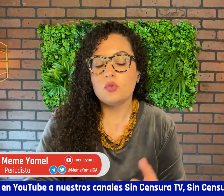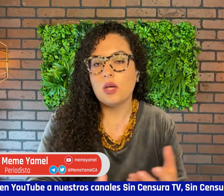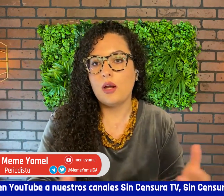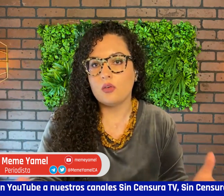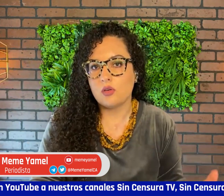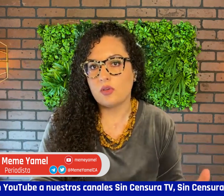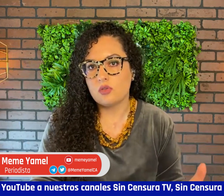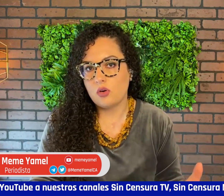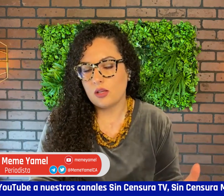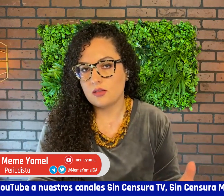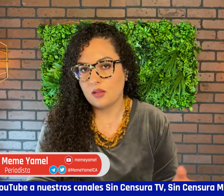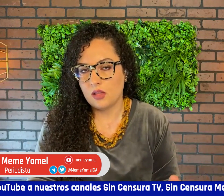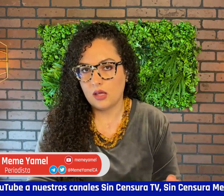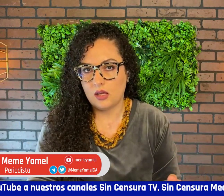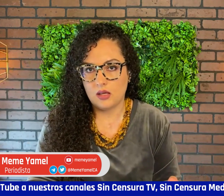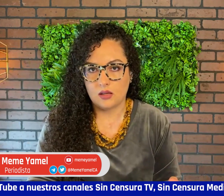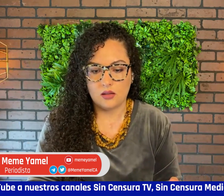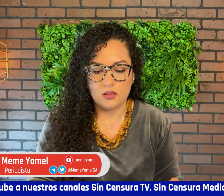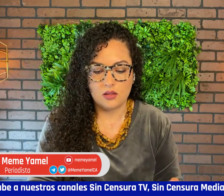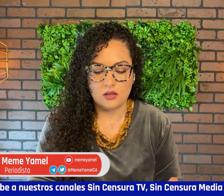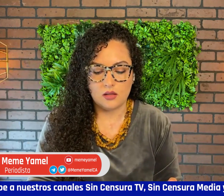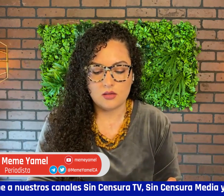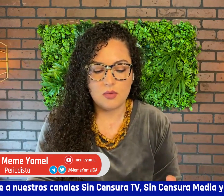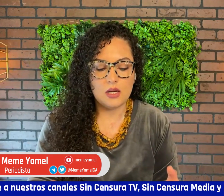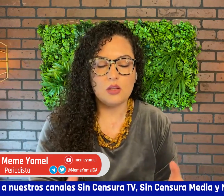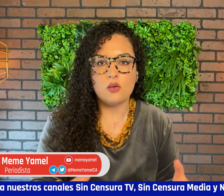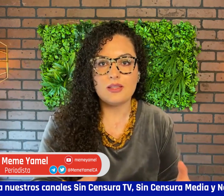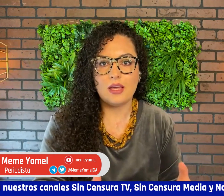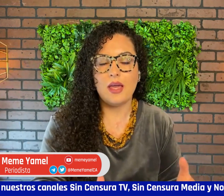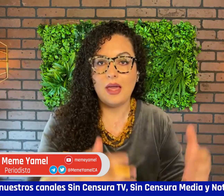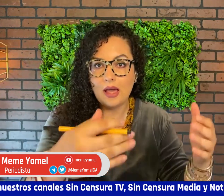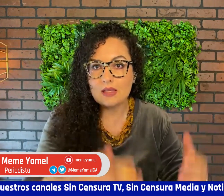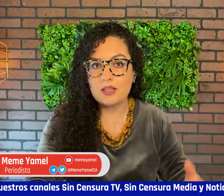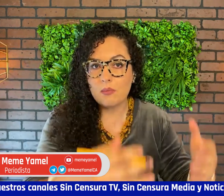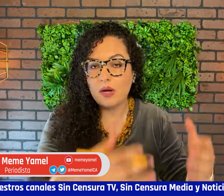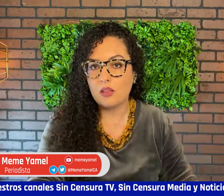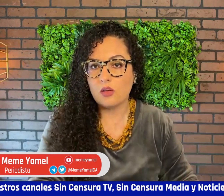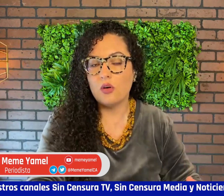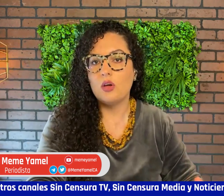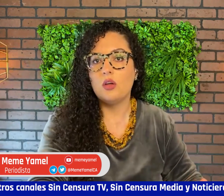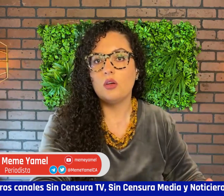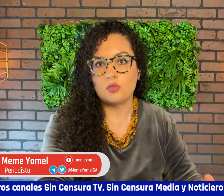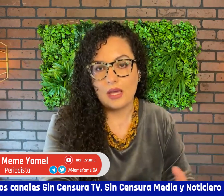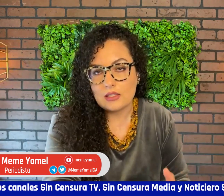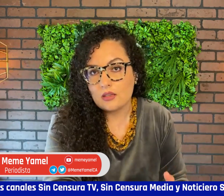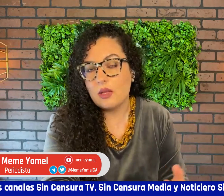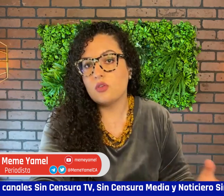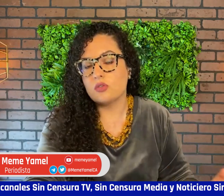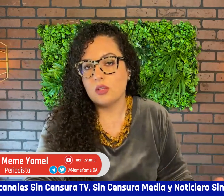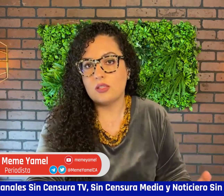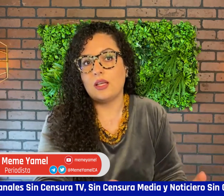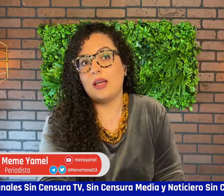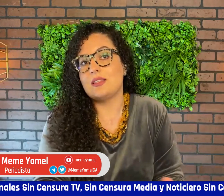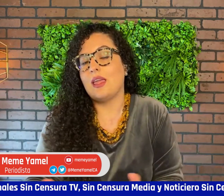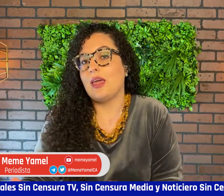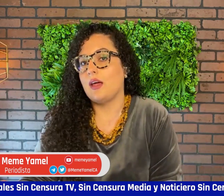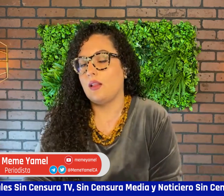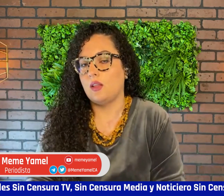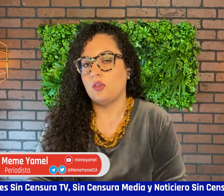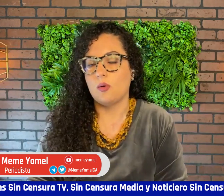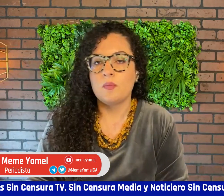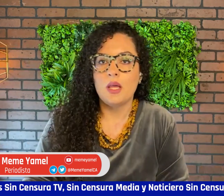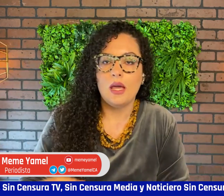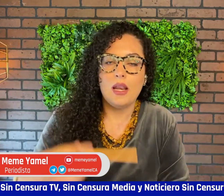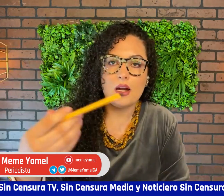que buscan los defensores de San Miguelito es que ese predio, o sea, estas 1,800 hectáreas